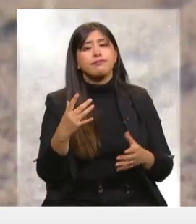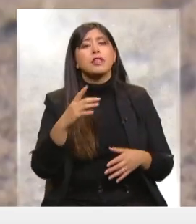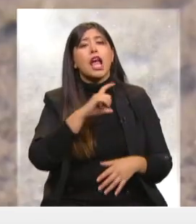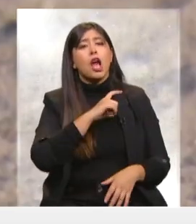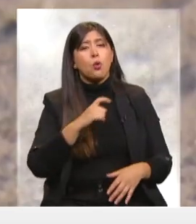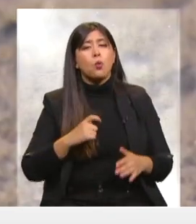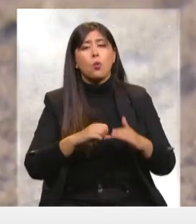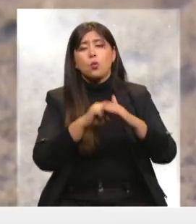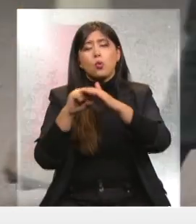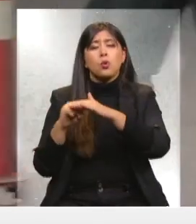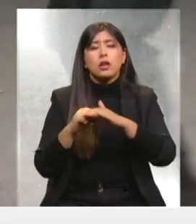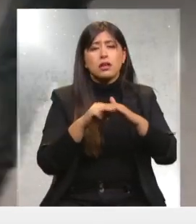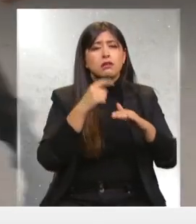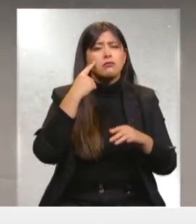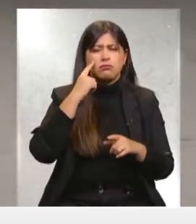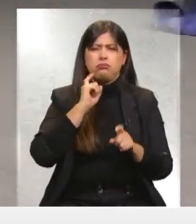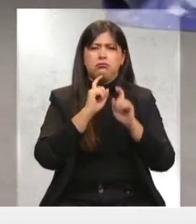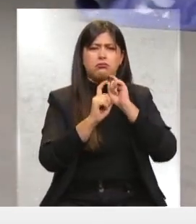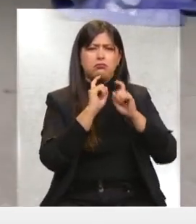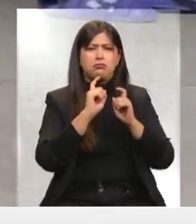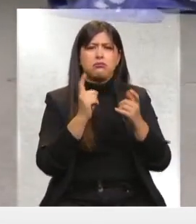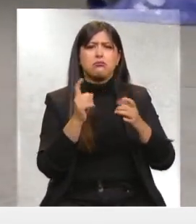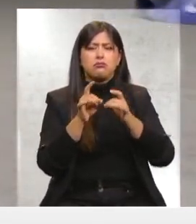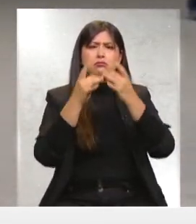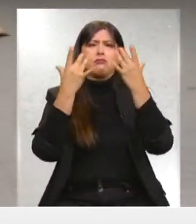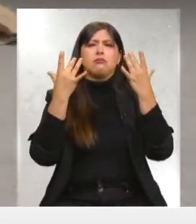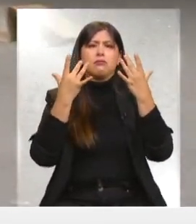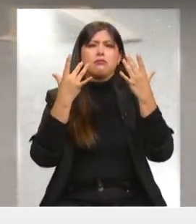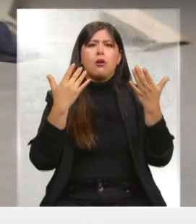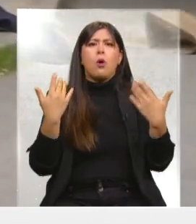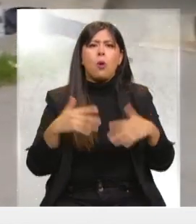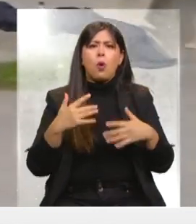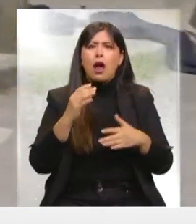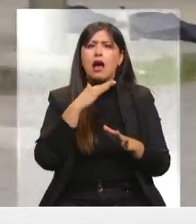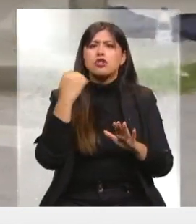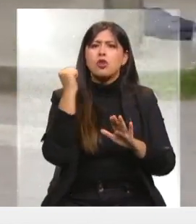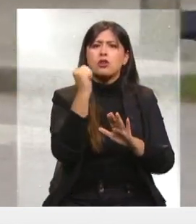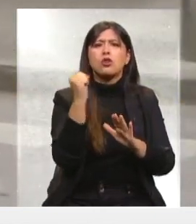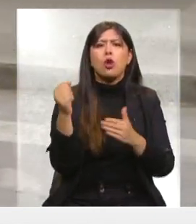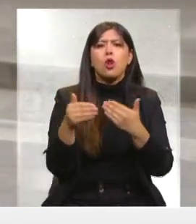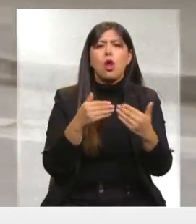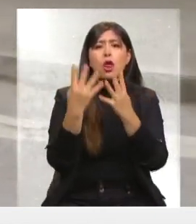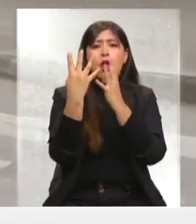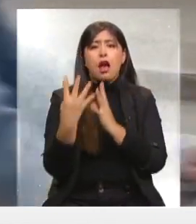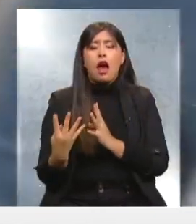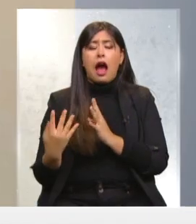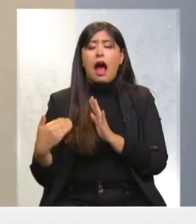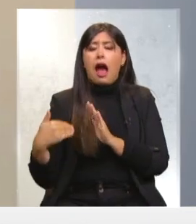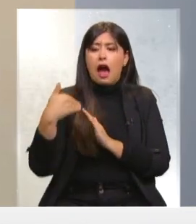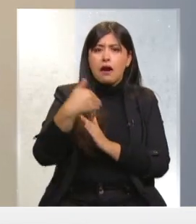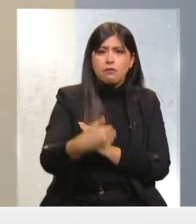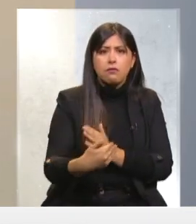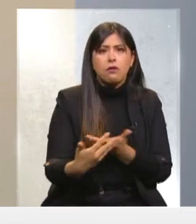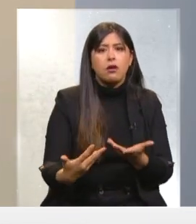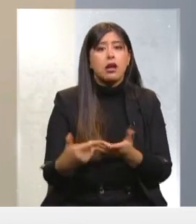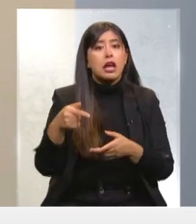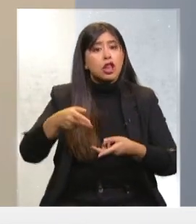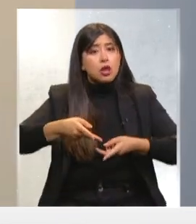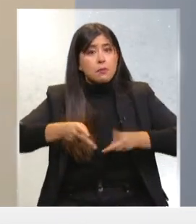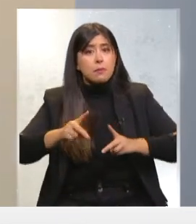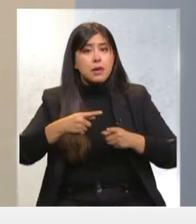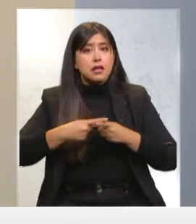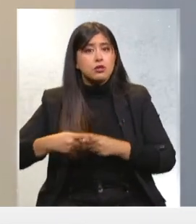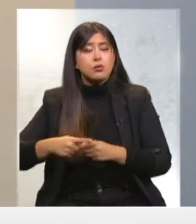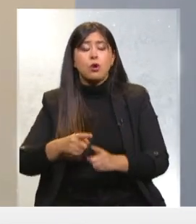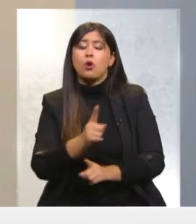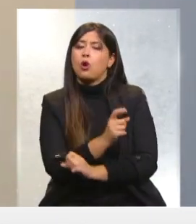críticas por la inseguridad y por este insólito asesinato en las puertas de la cárcel. Esto no debe ser permisible en nuestra sociedad